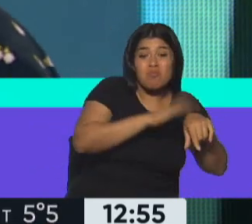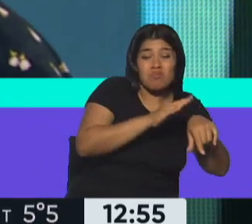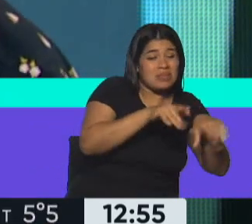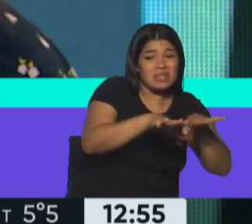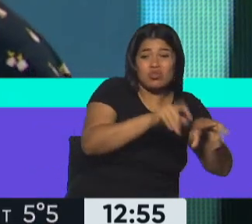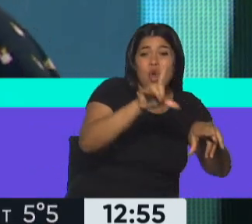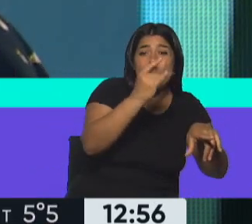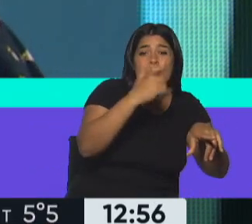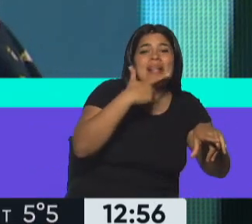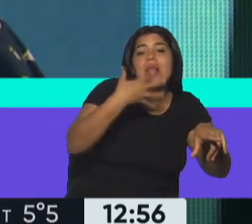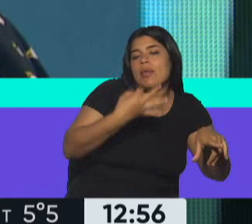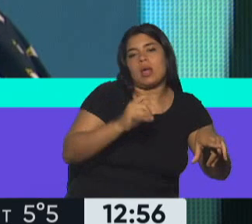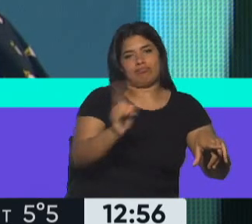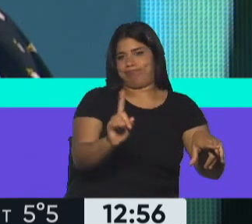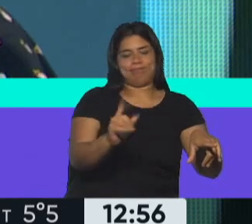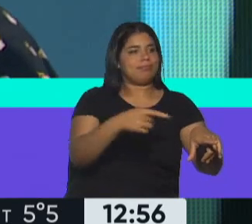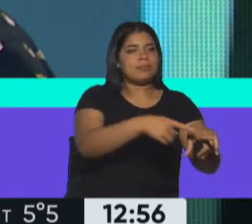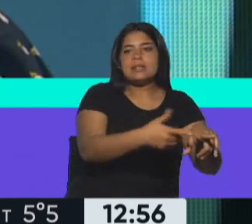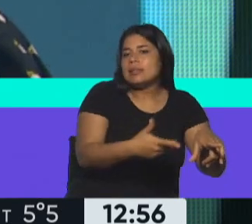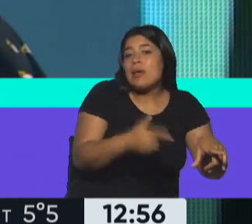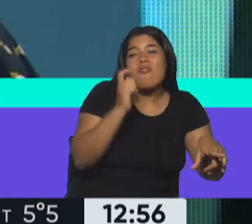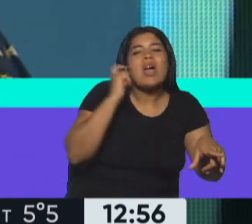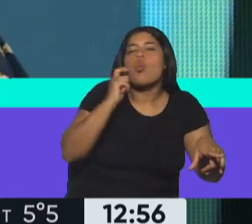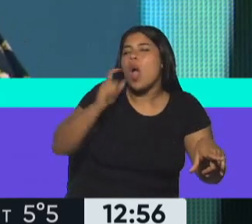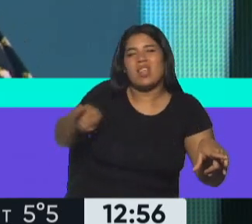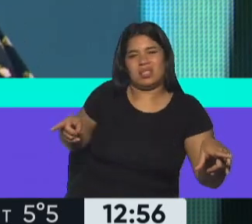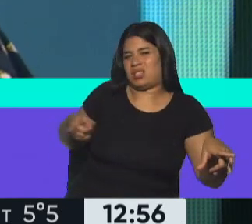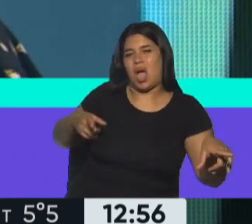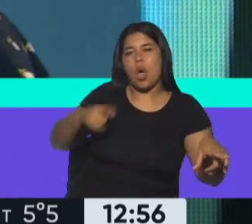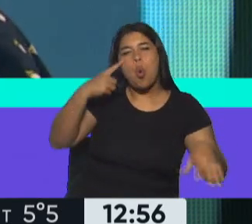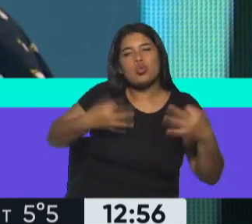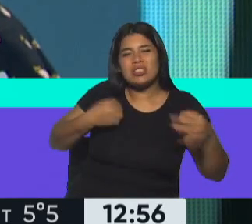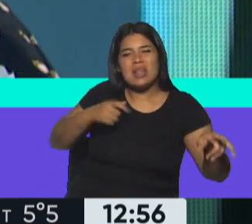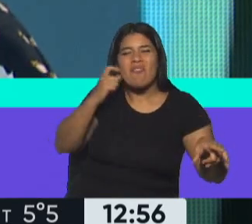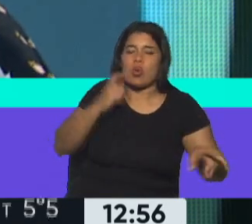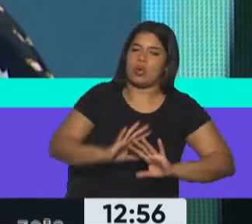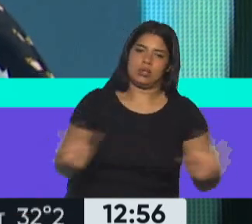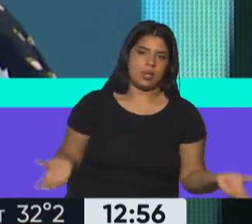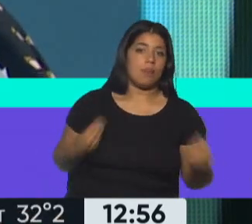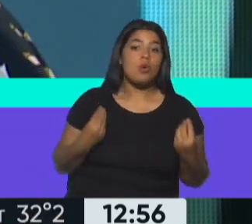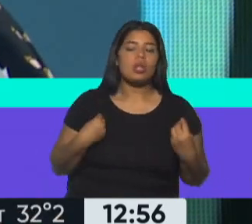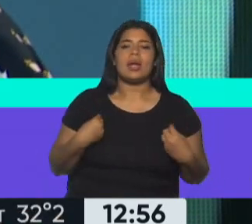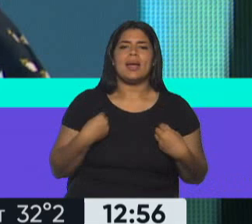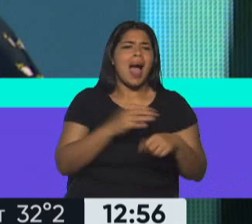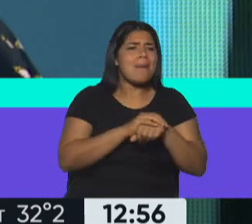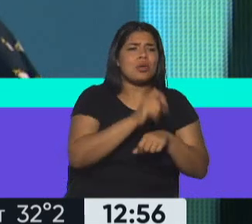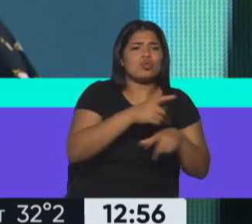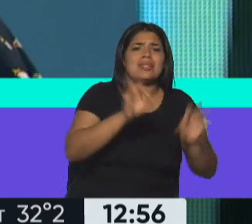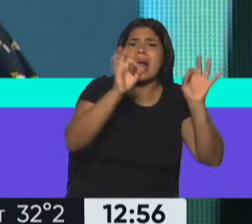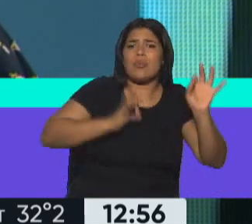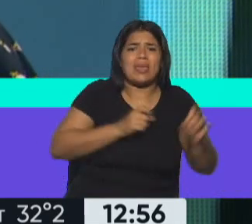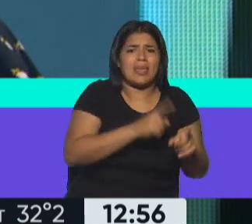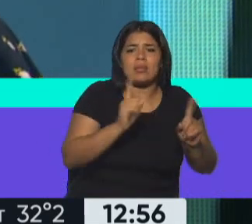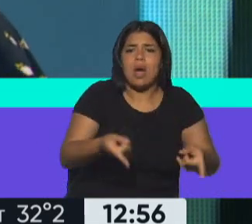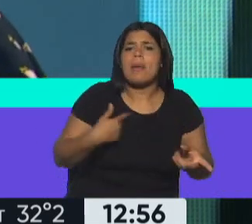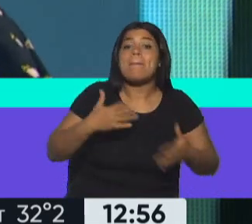desde el primer momento esto que hicieron con los chicos que salvaron su vida después para mí fue una